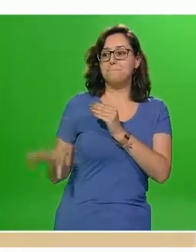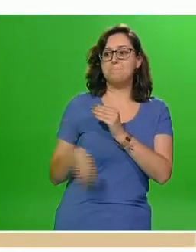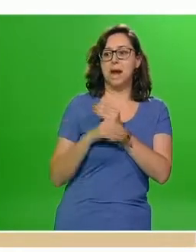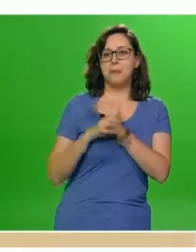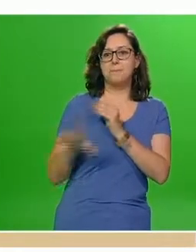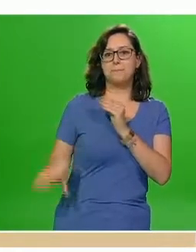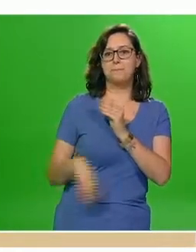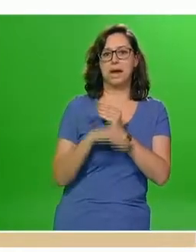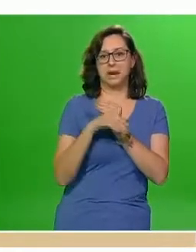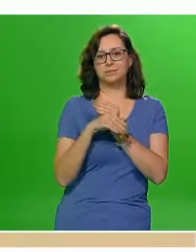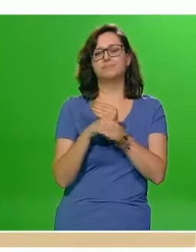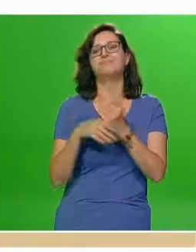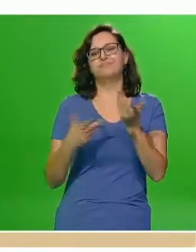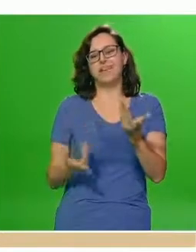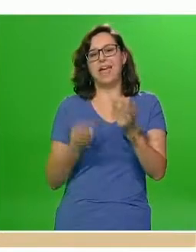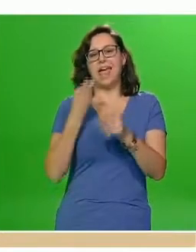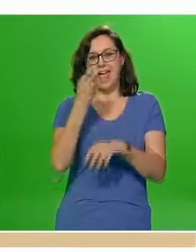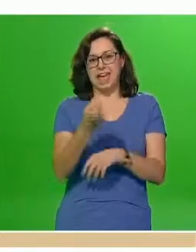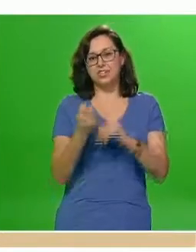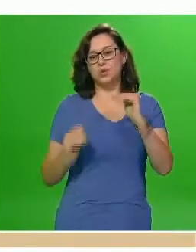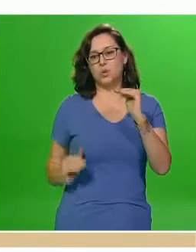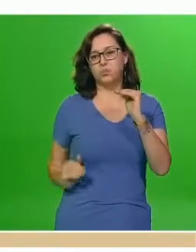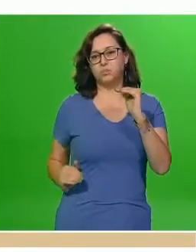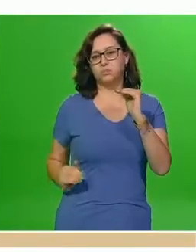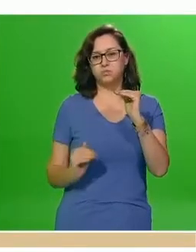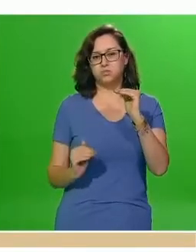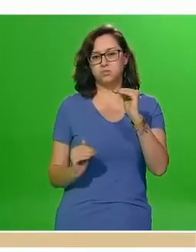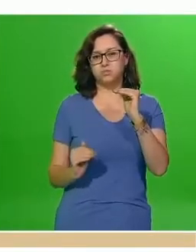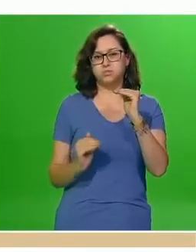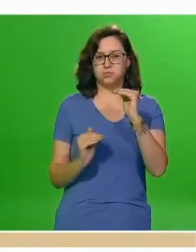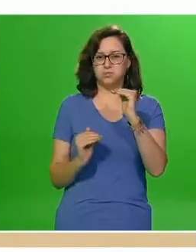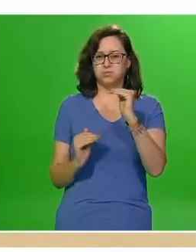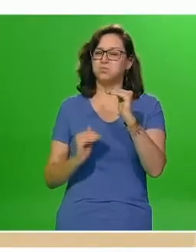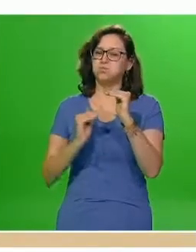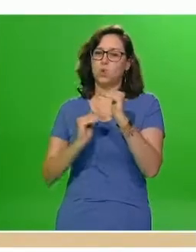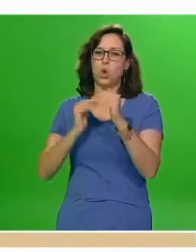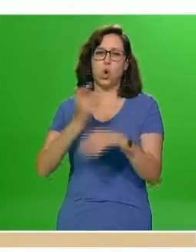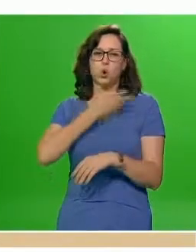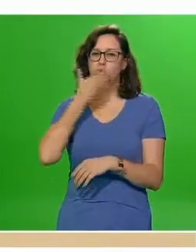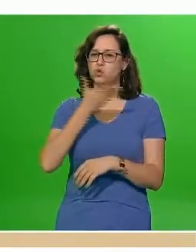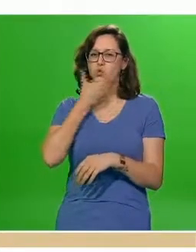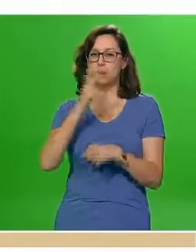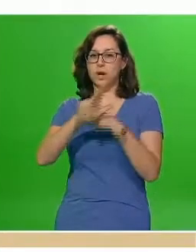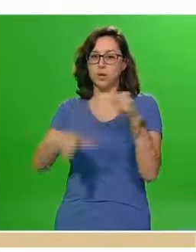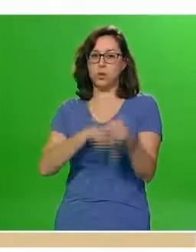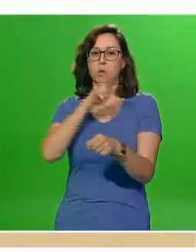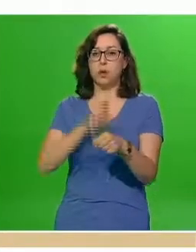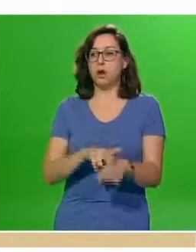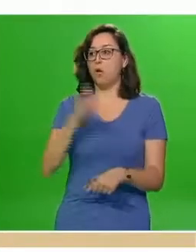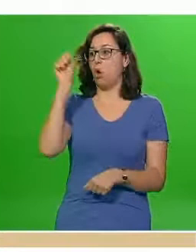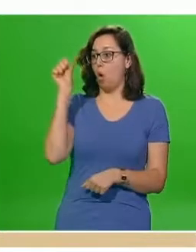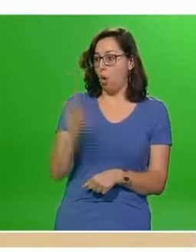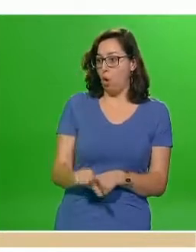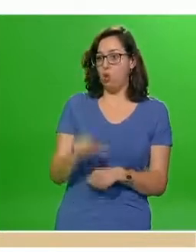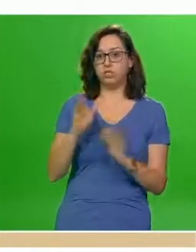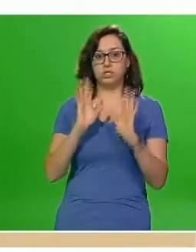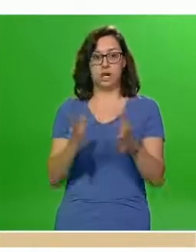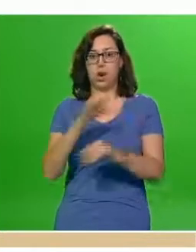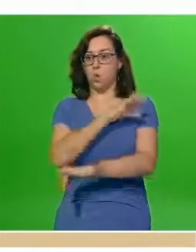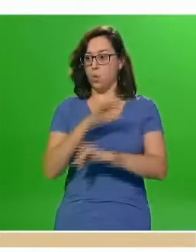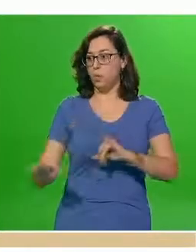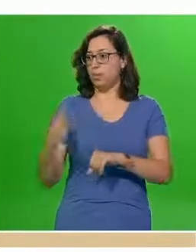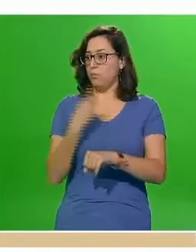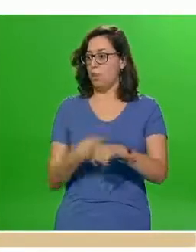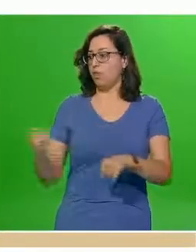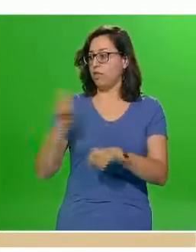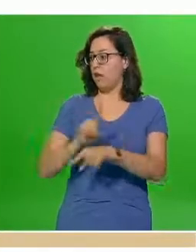cada uno de los días, se va disminuyendo este descenso, pero hoy que se cierra la semana podemos decir